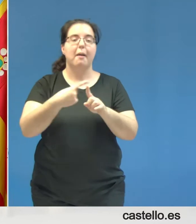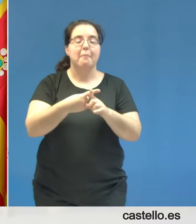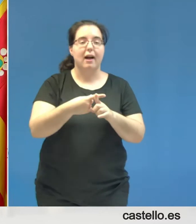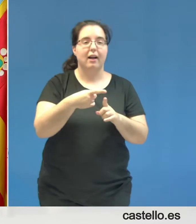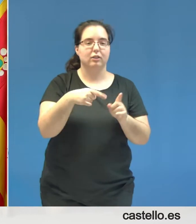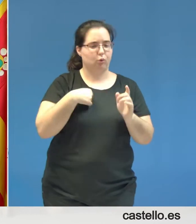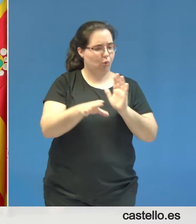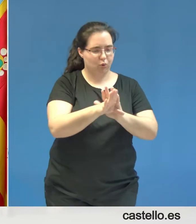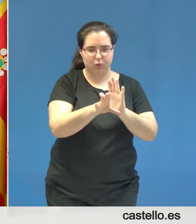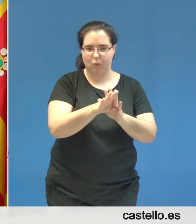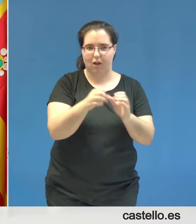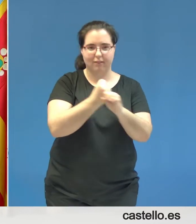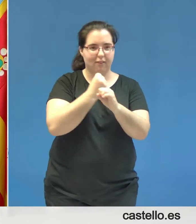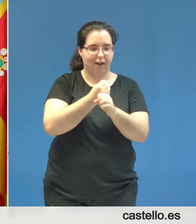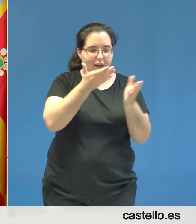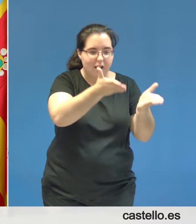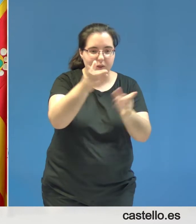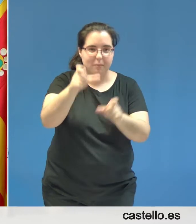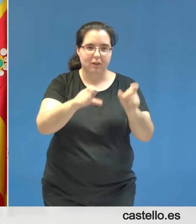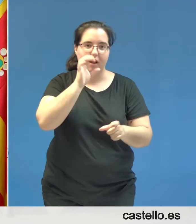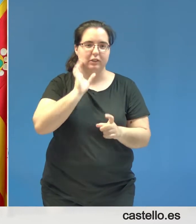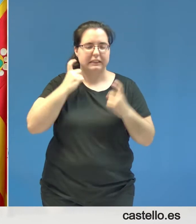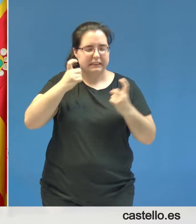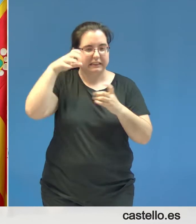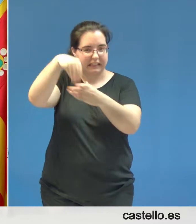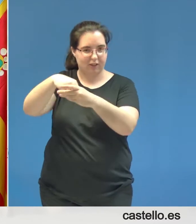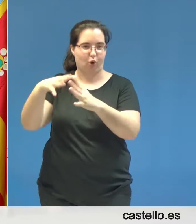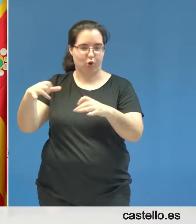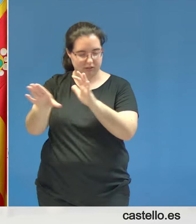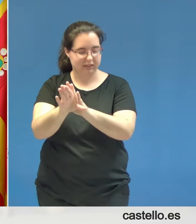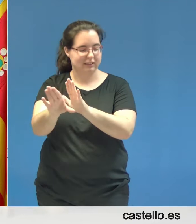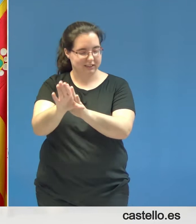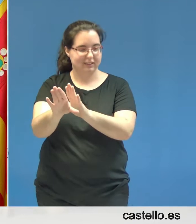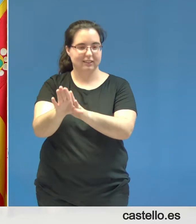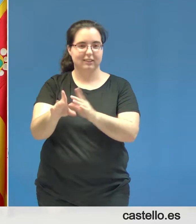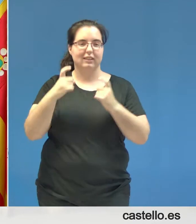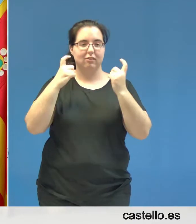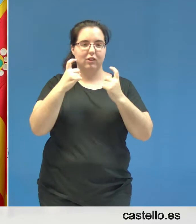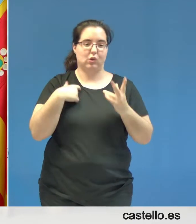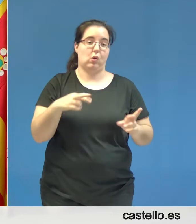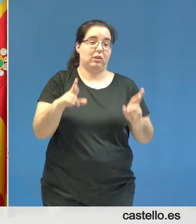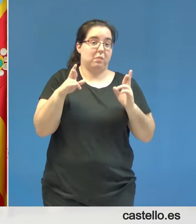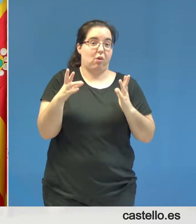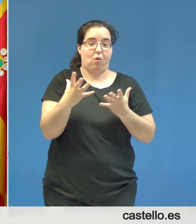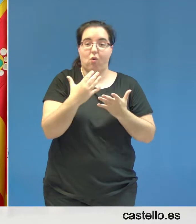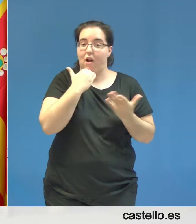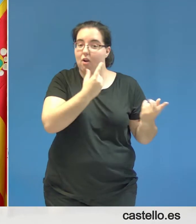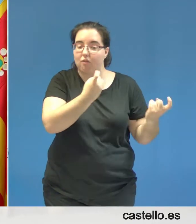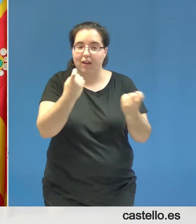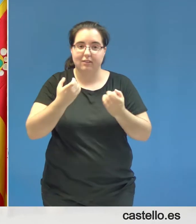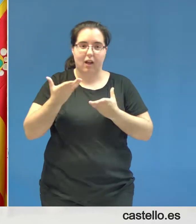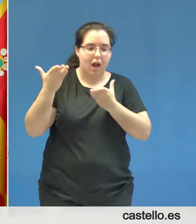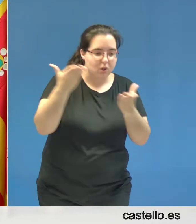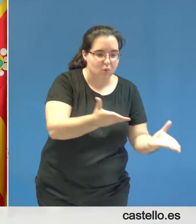castellonenses, con ahínco desde el Escors, y espero que todo lo que pueda ayudar desde el Escors a la